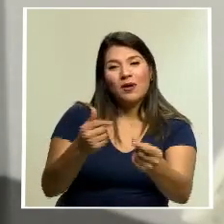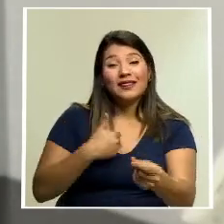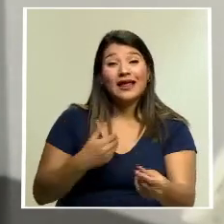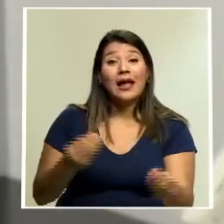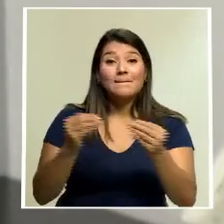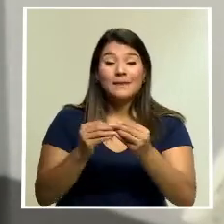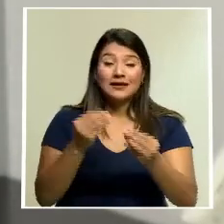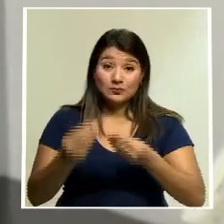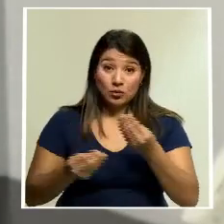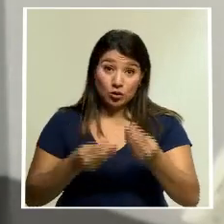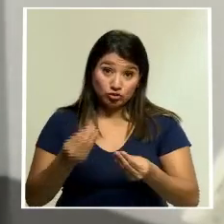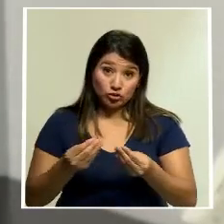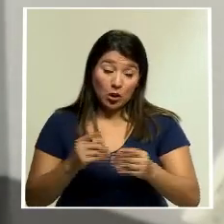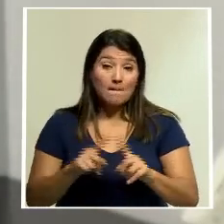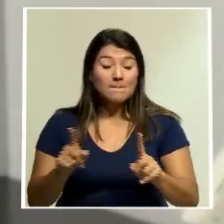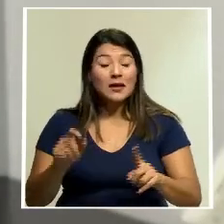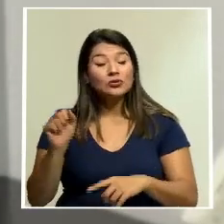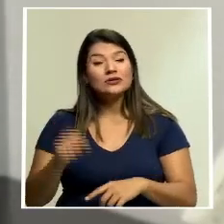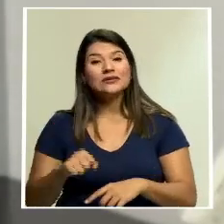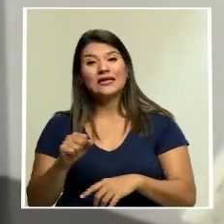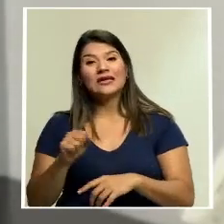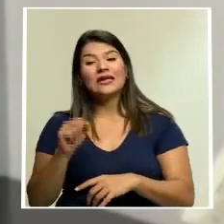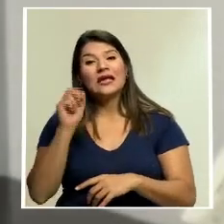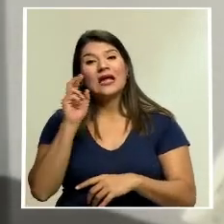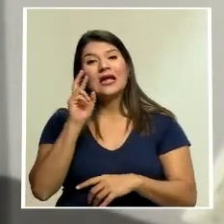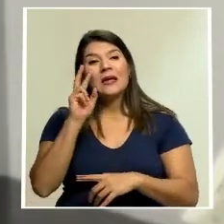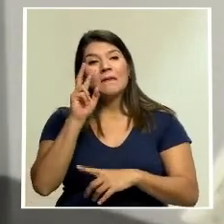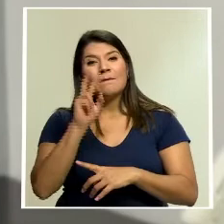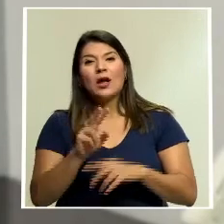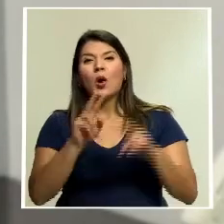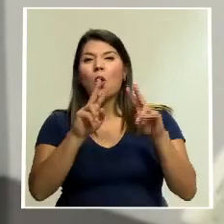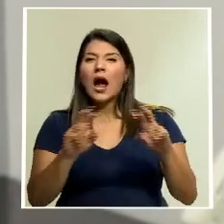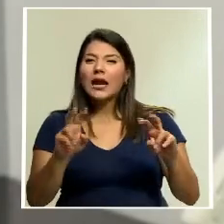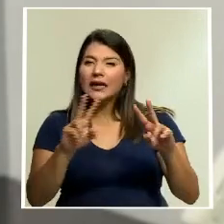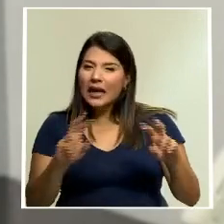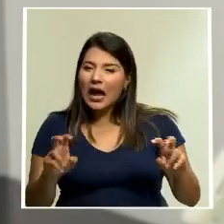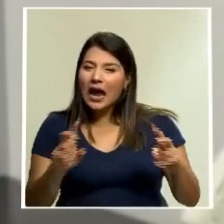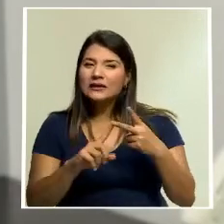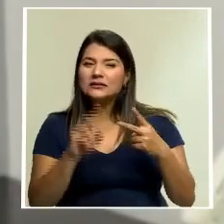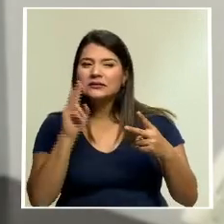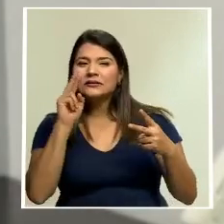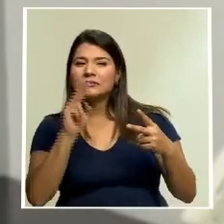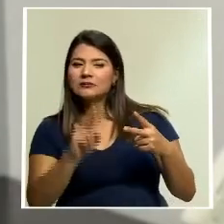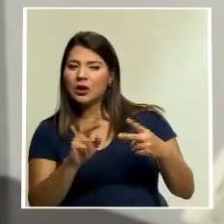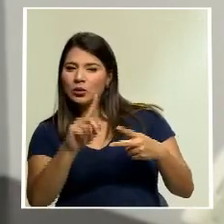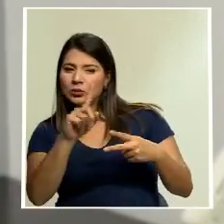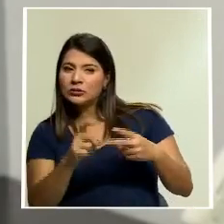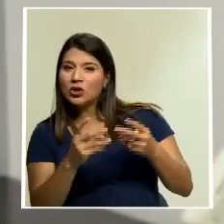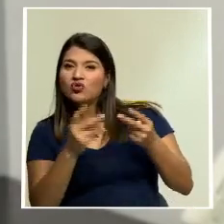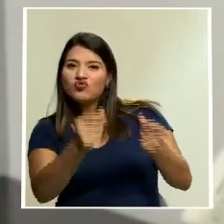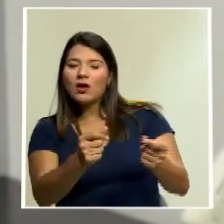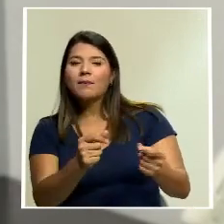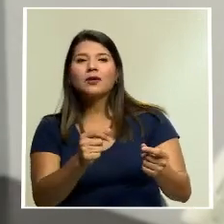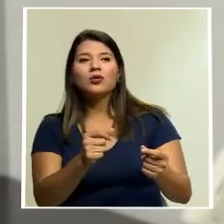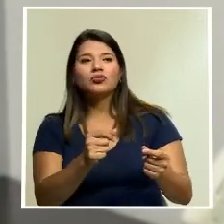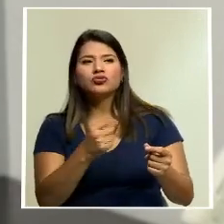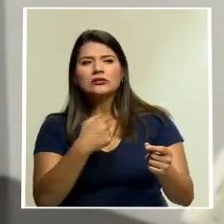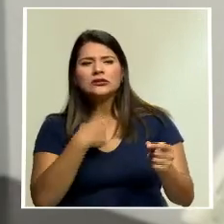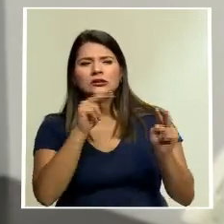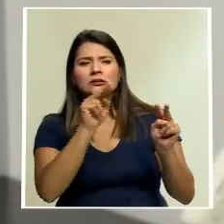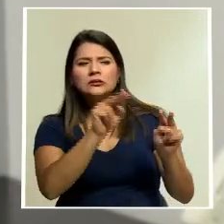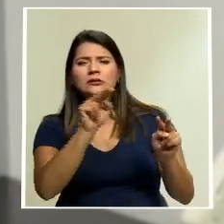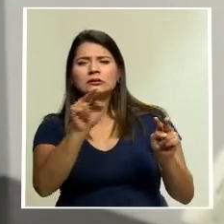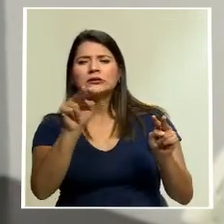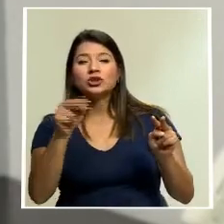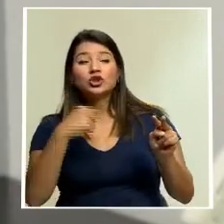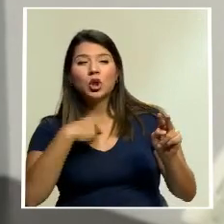productivo. Pero sí visualizo, digamos, análisis y diagnósticos rápidos en cada institución de